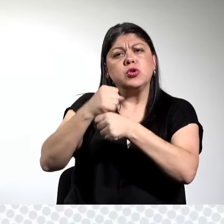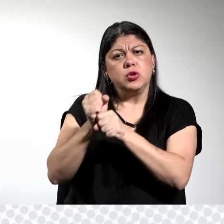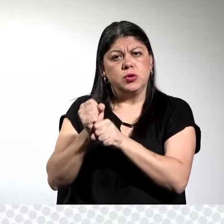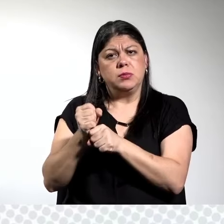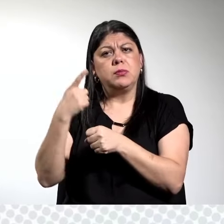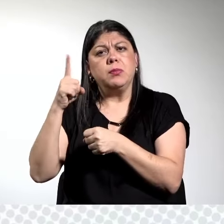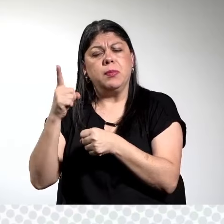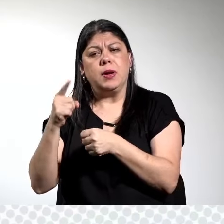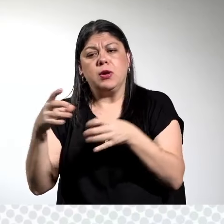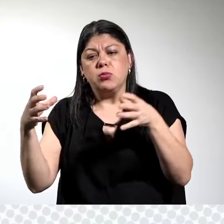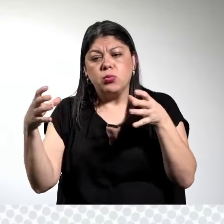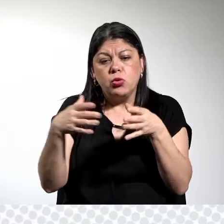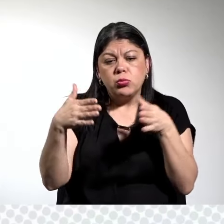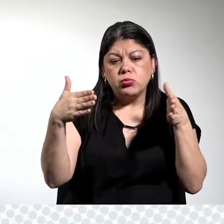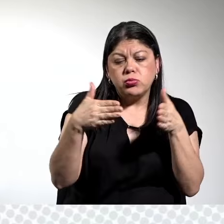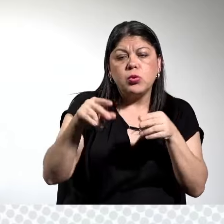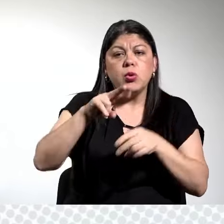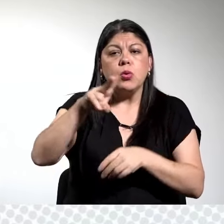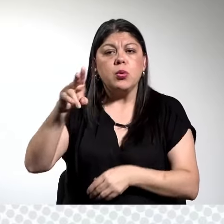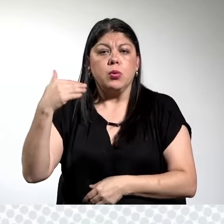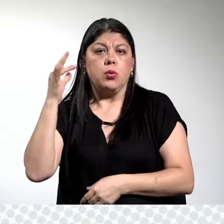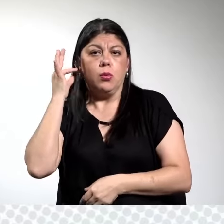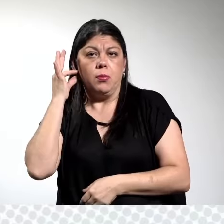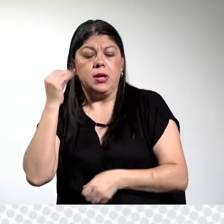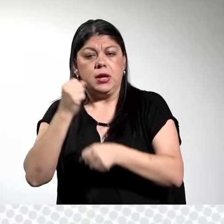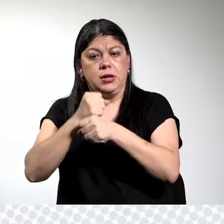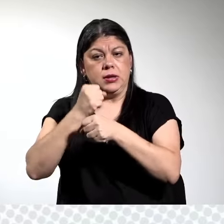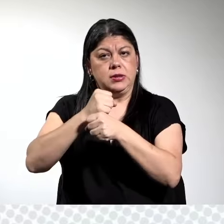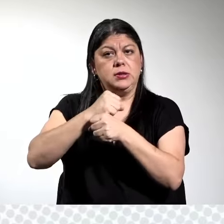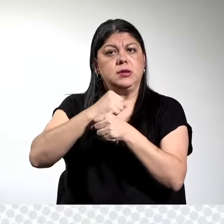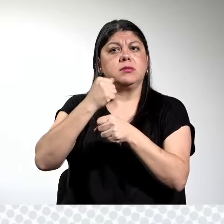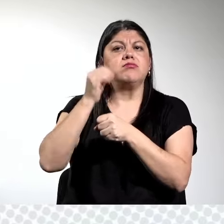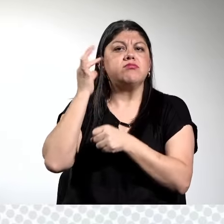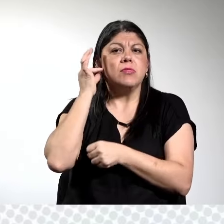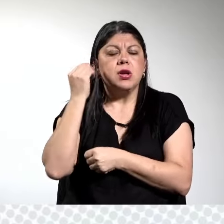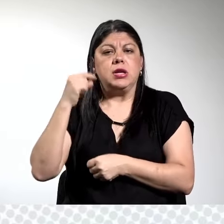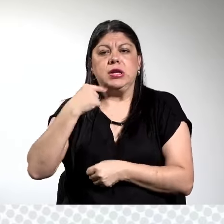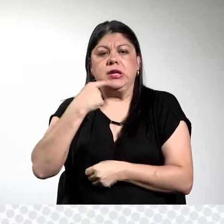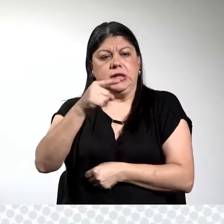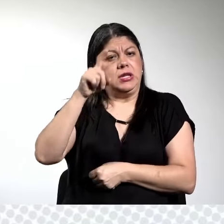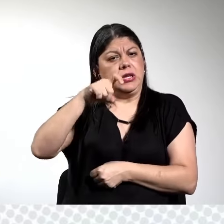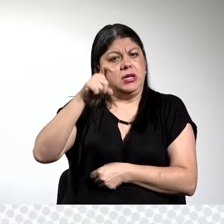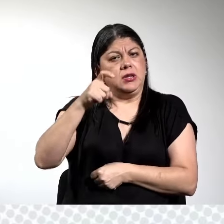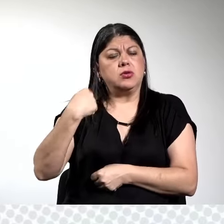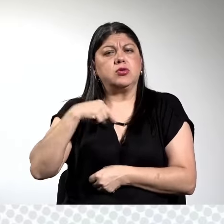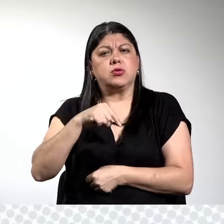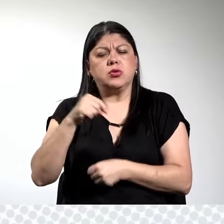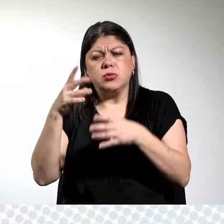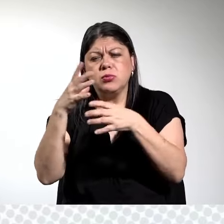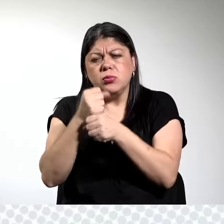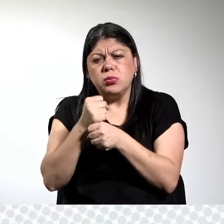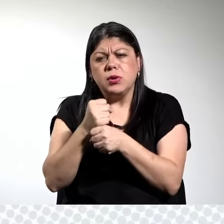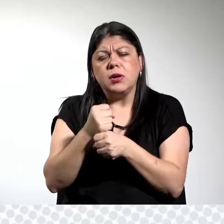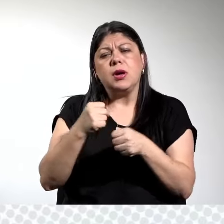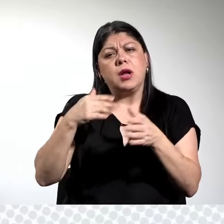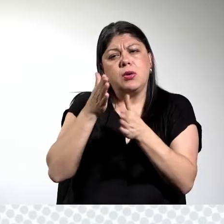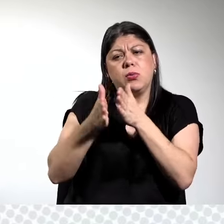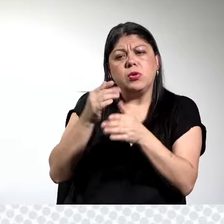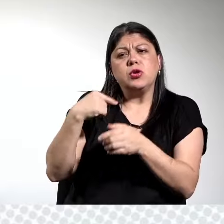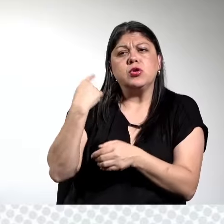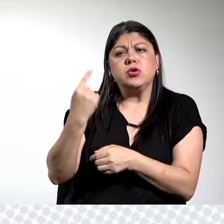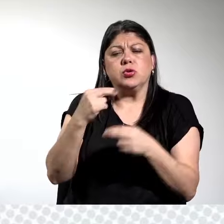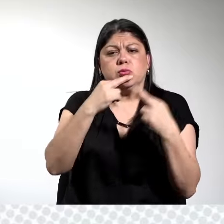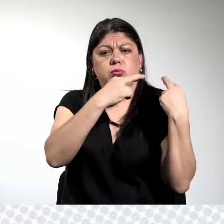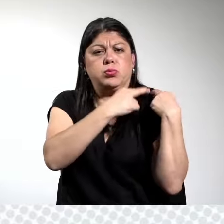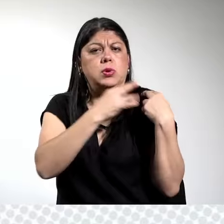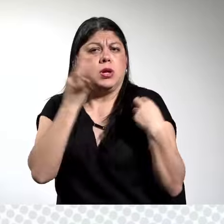con grupos focales de compañeras y trabajadoras diciendo qué es lo que se necesita. A la conclusión que llegamos es que ahorita el cuidado no puede ser responsabilidad de